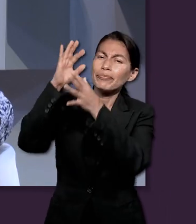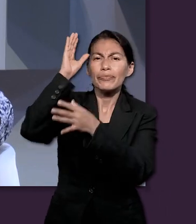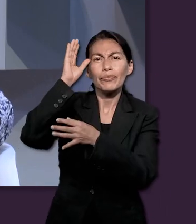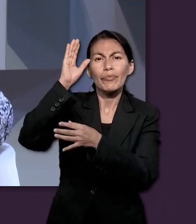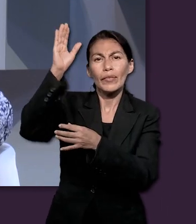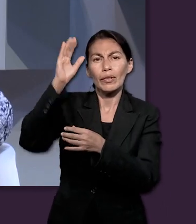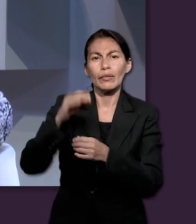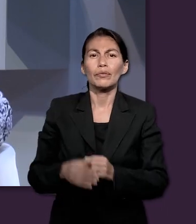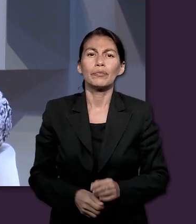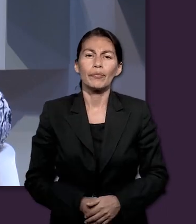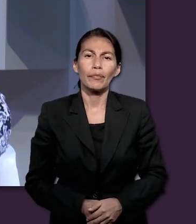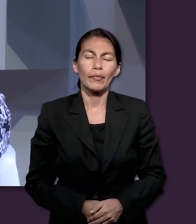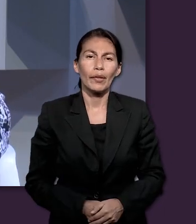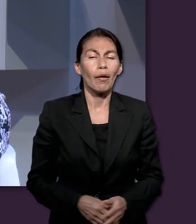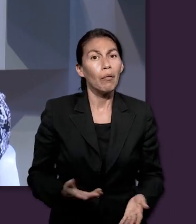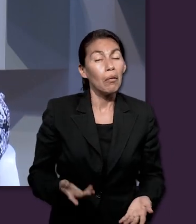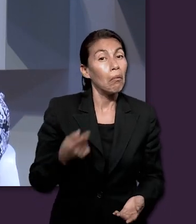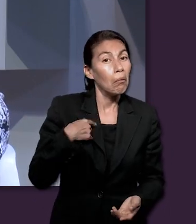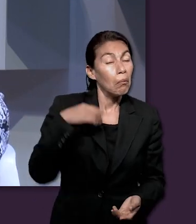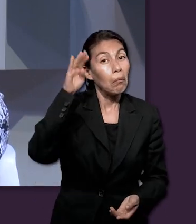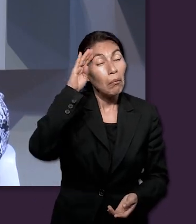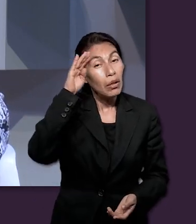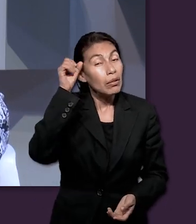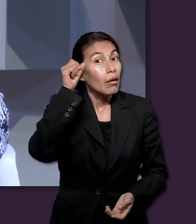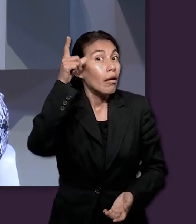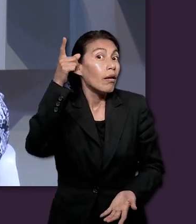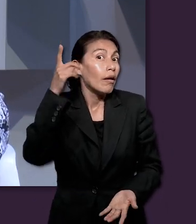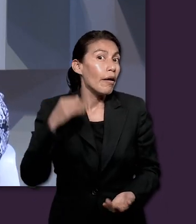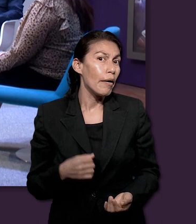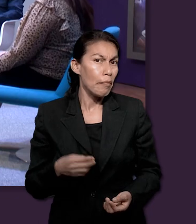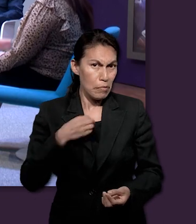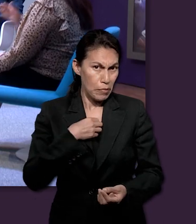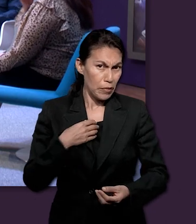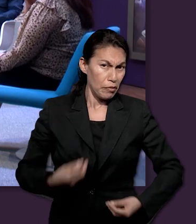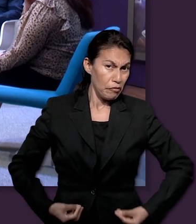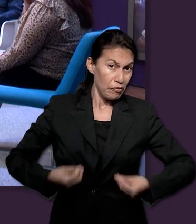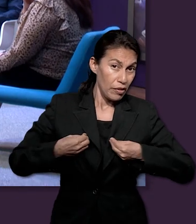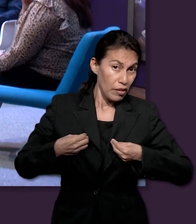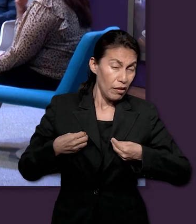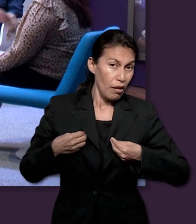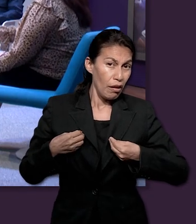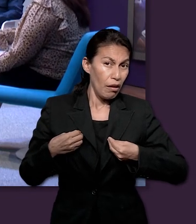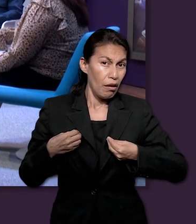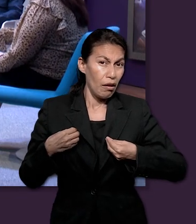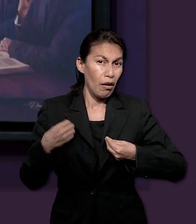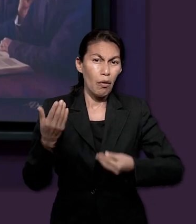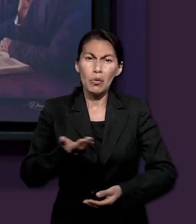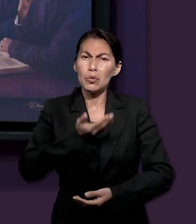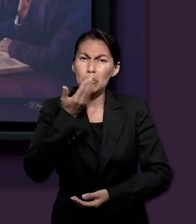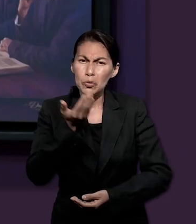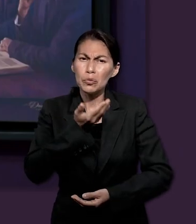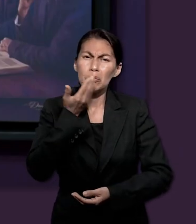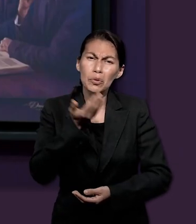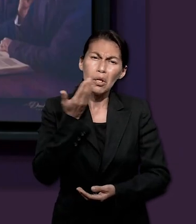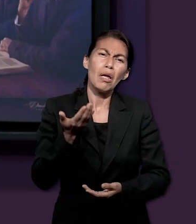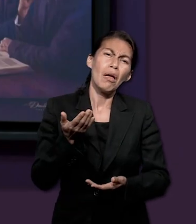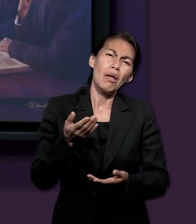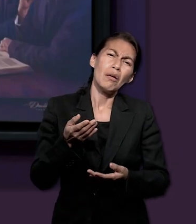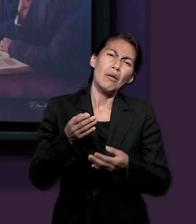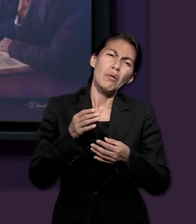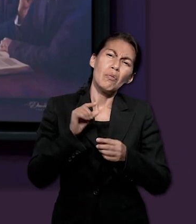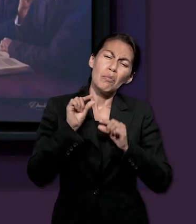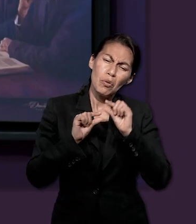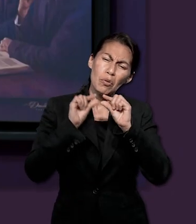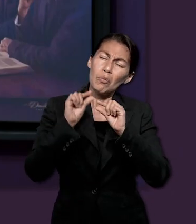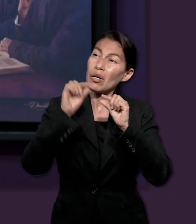ir perseverando en Cristo? Ok, a mí se me ocurre que respecto del estilo de vida, formarnos